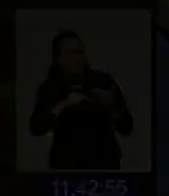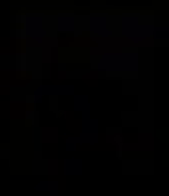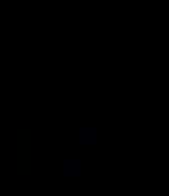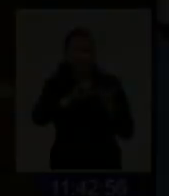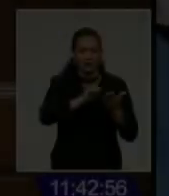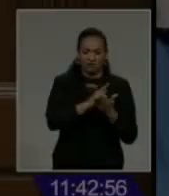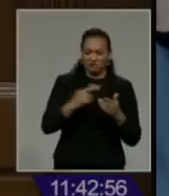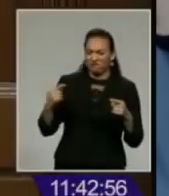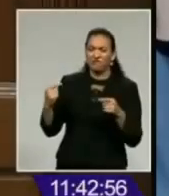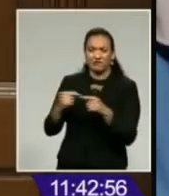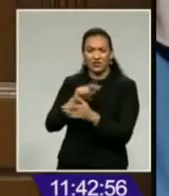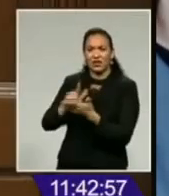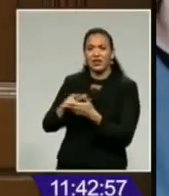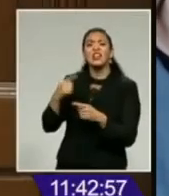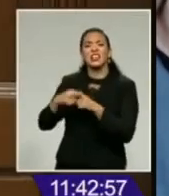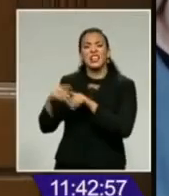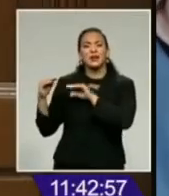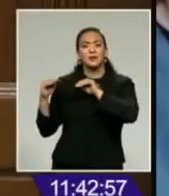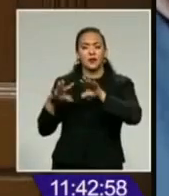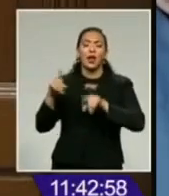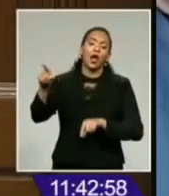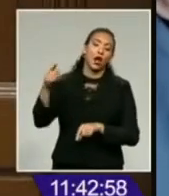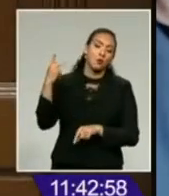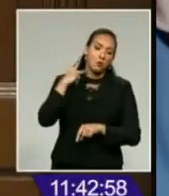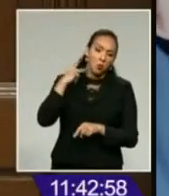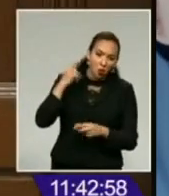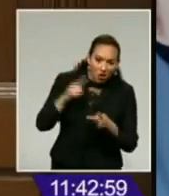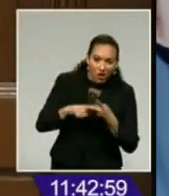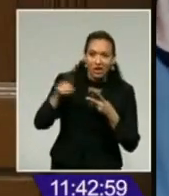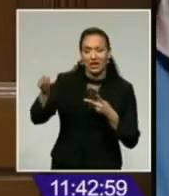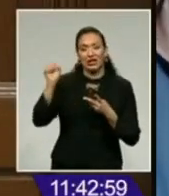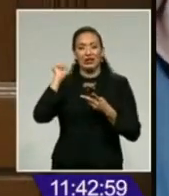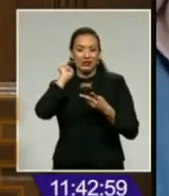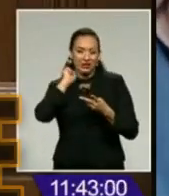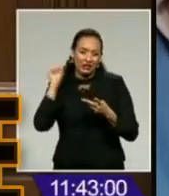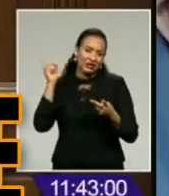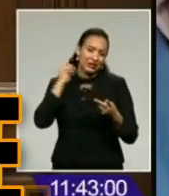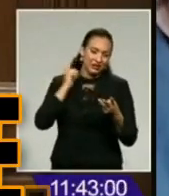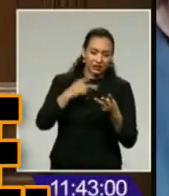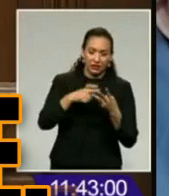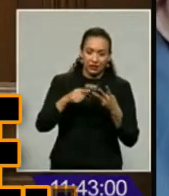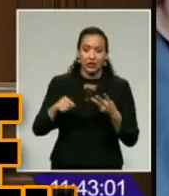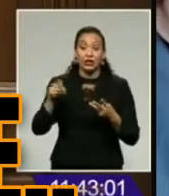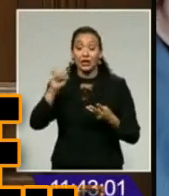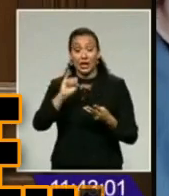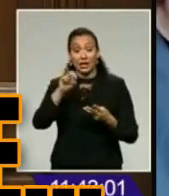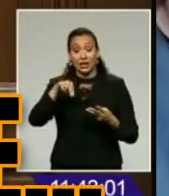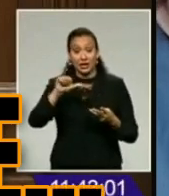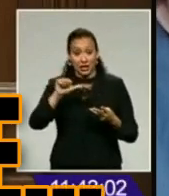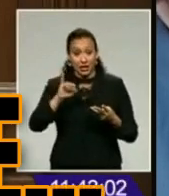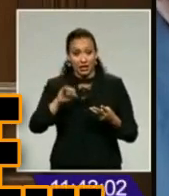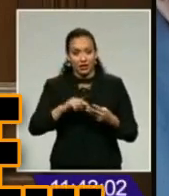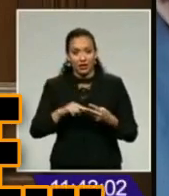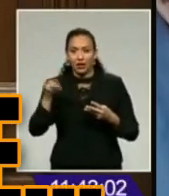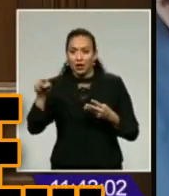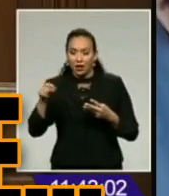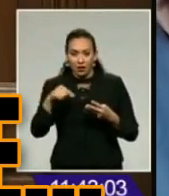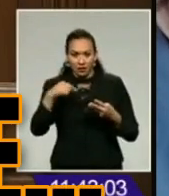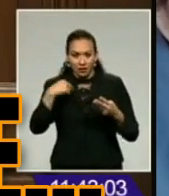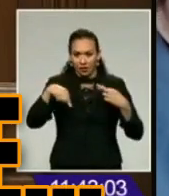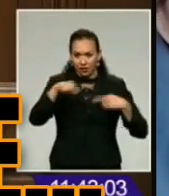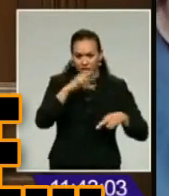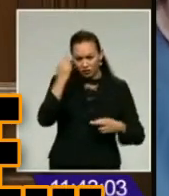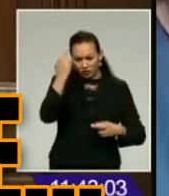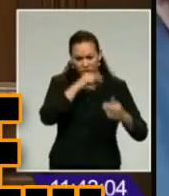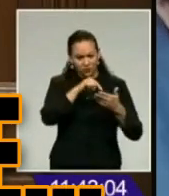Amigos y amigas, no vas a creer lo que sucedió. Esta es la batalla del siglo y vamos a ver cómo ministra